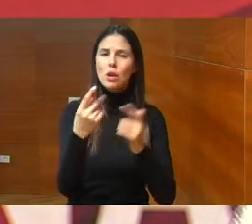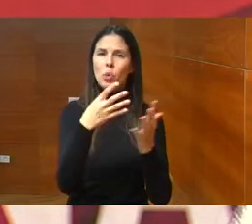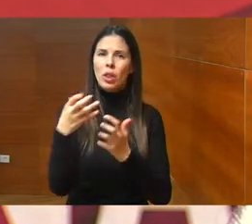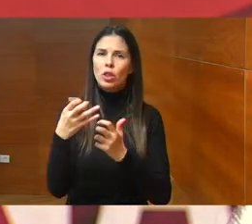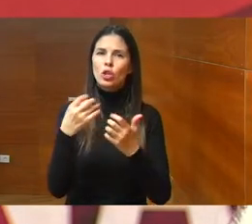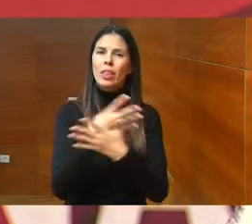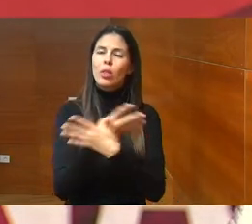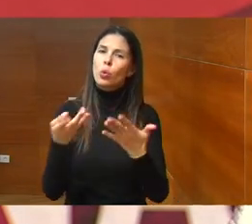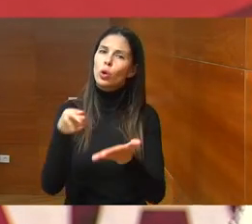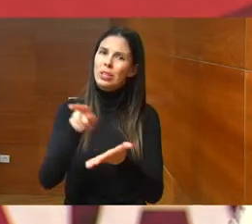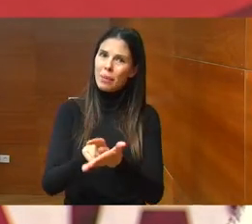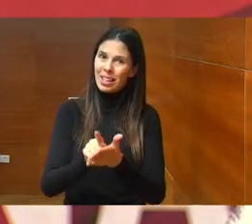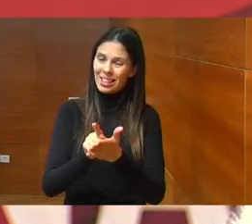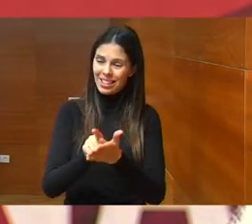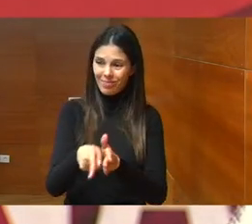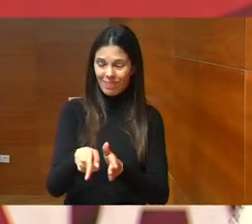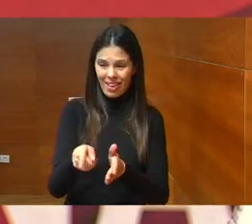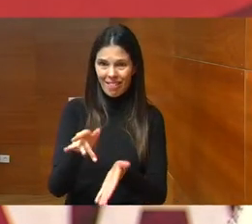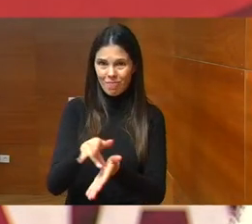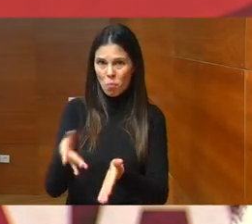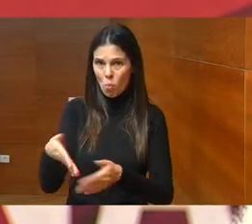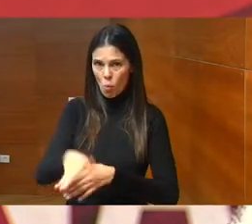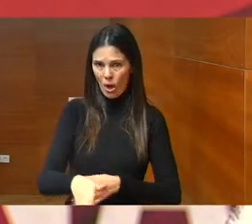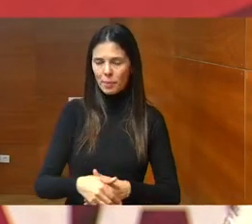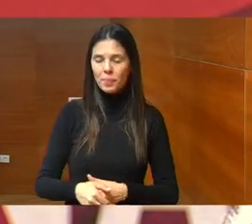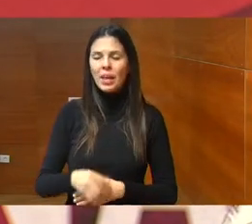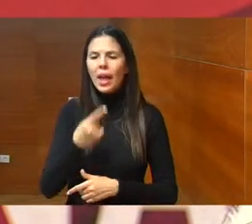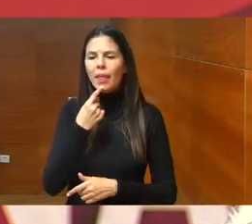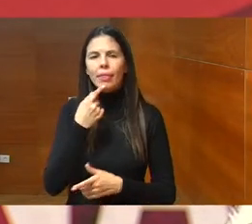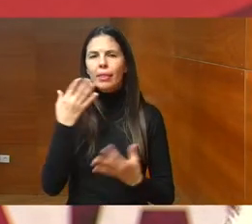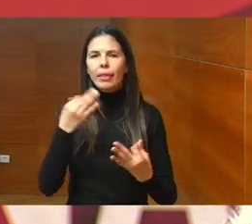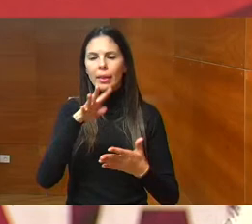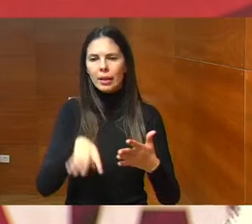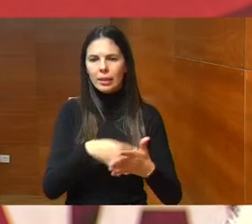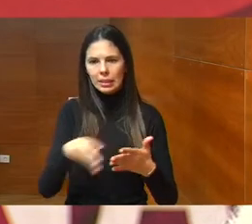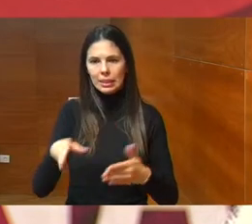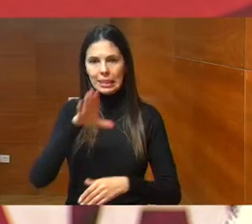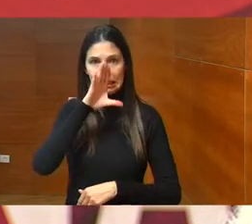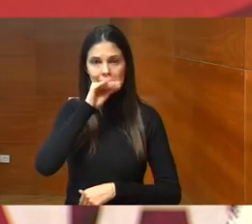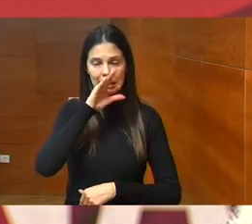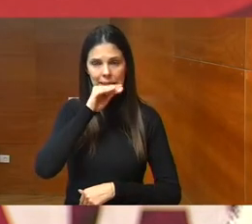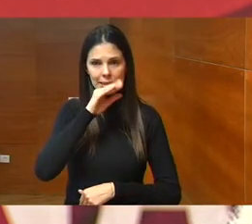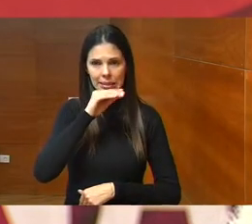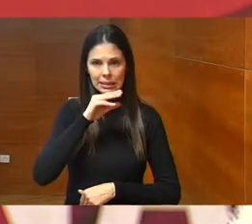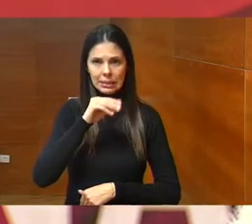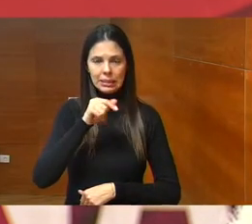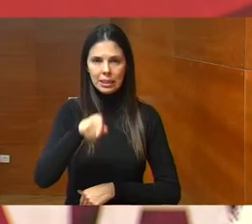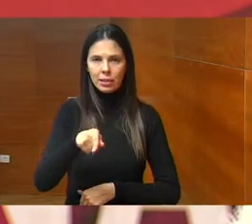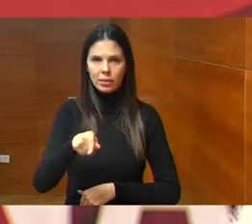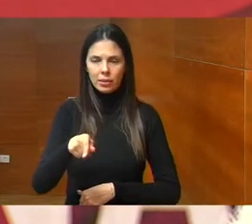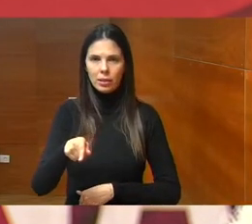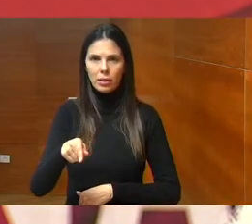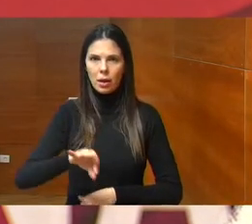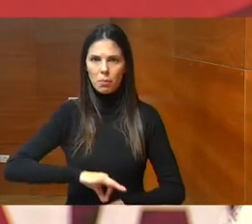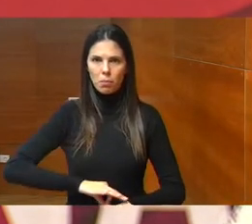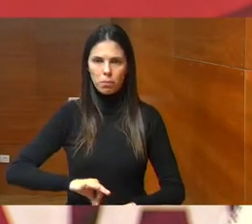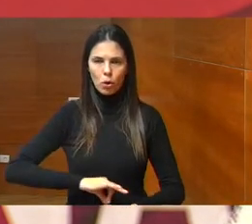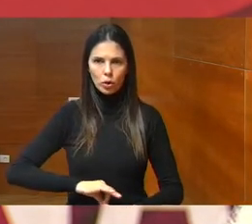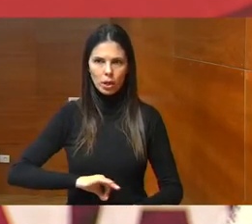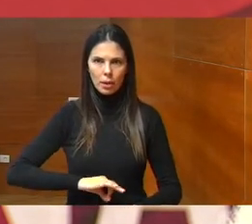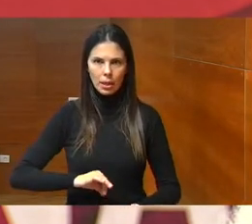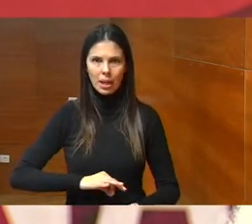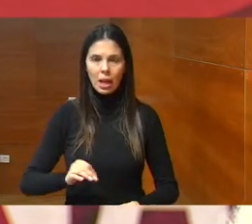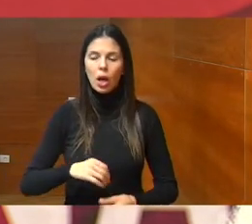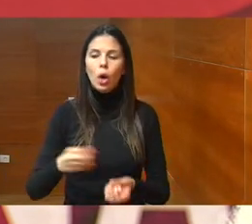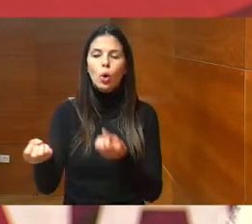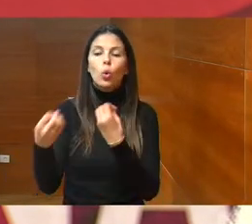1900 amorre edin así achichan a Patiño Garrido a pontevedra same pontevederesa